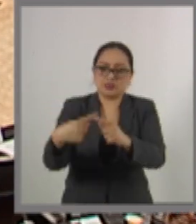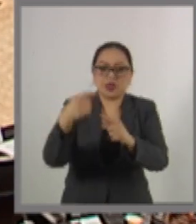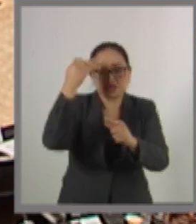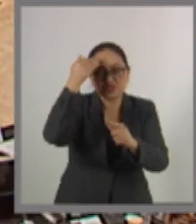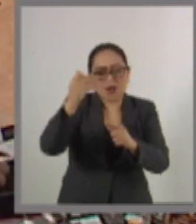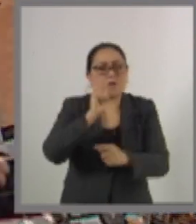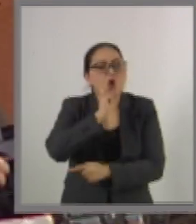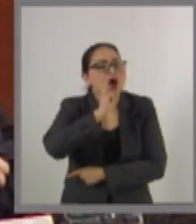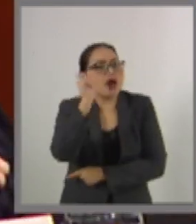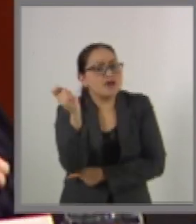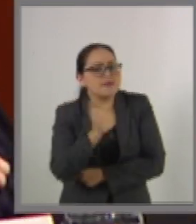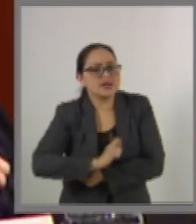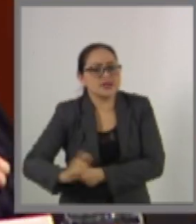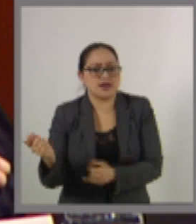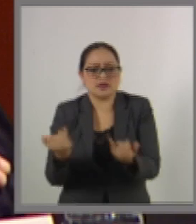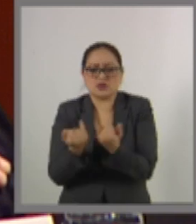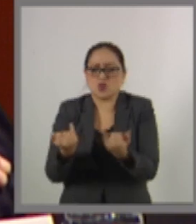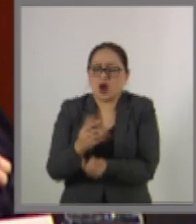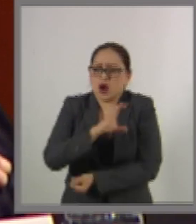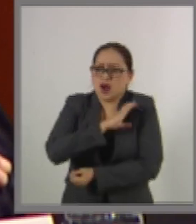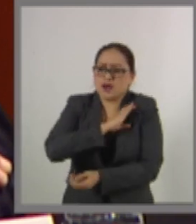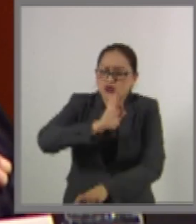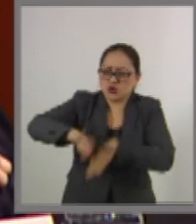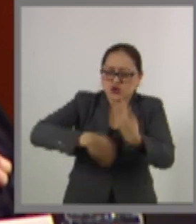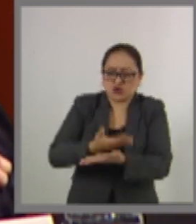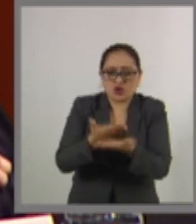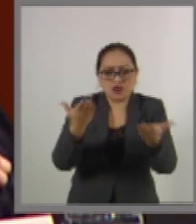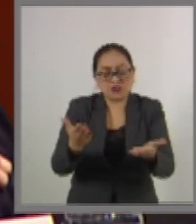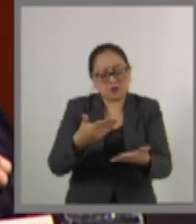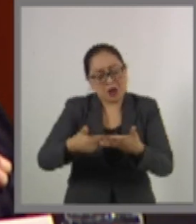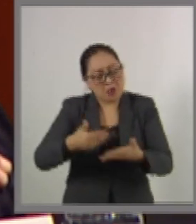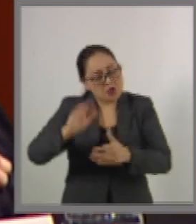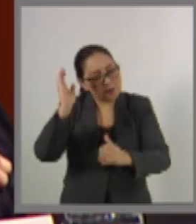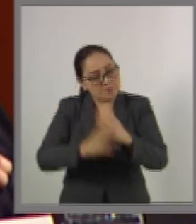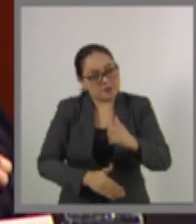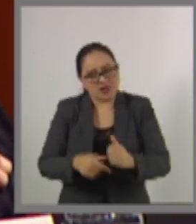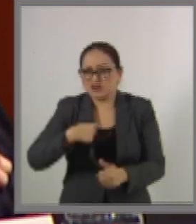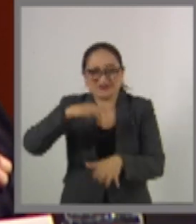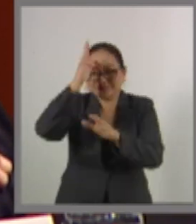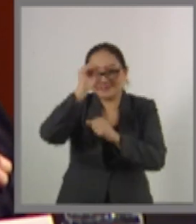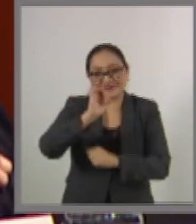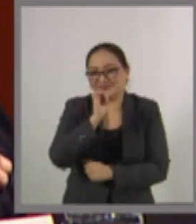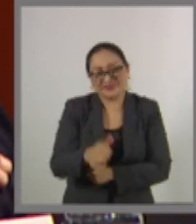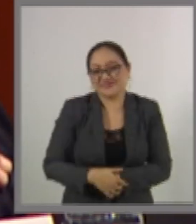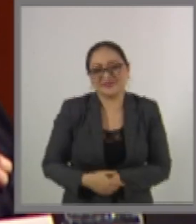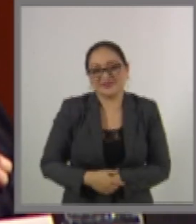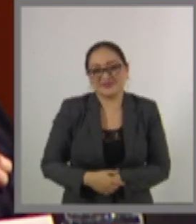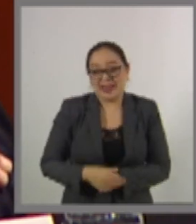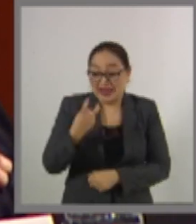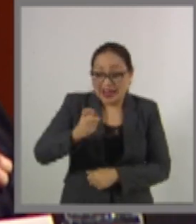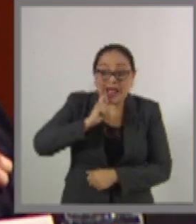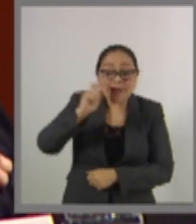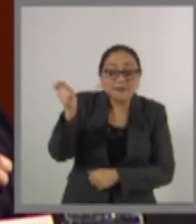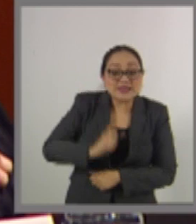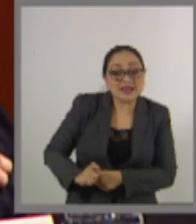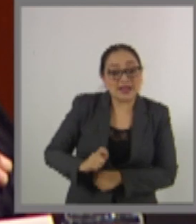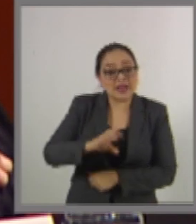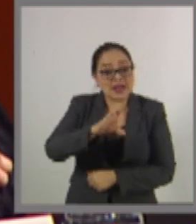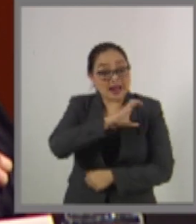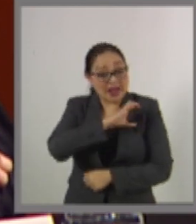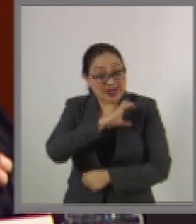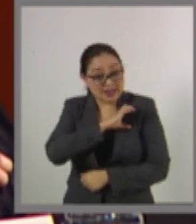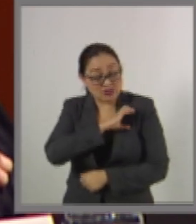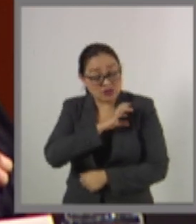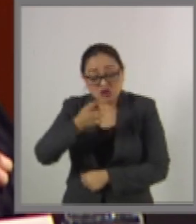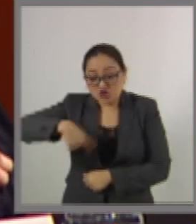de amistad y de cariño entre nosotros. Yo no estoy de acuerdo. Yo creo que esta amistad y este cariño